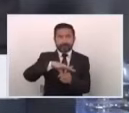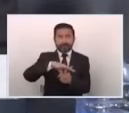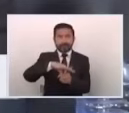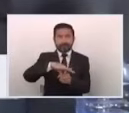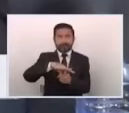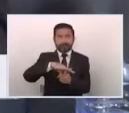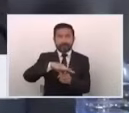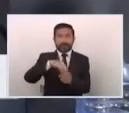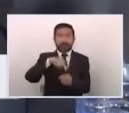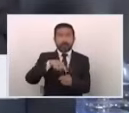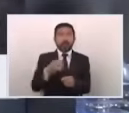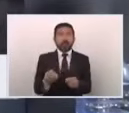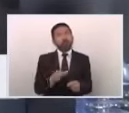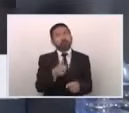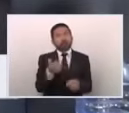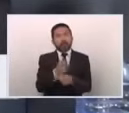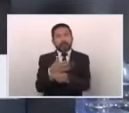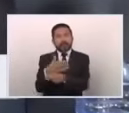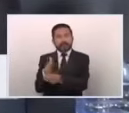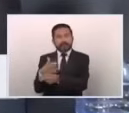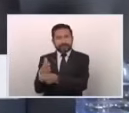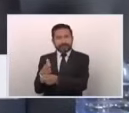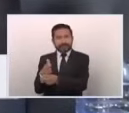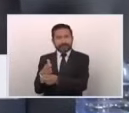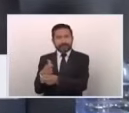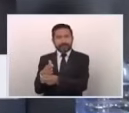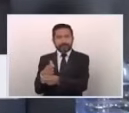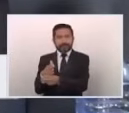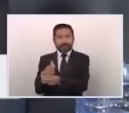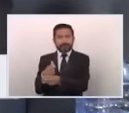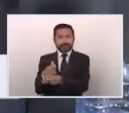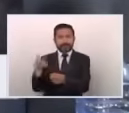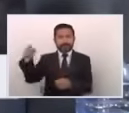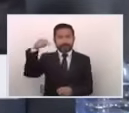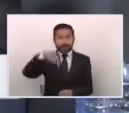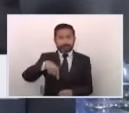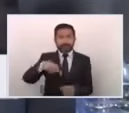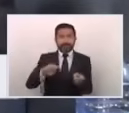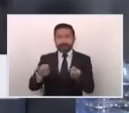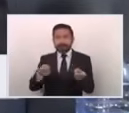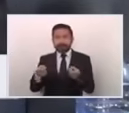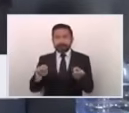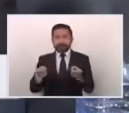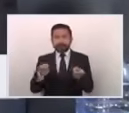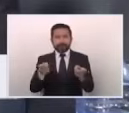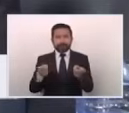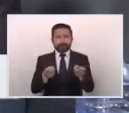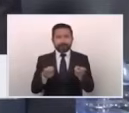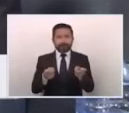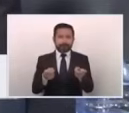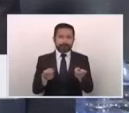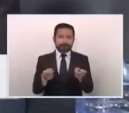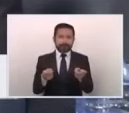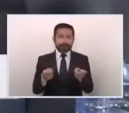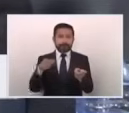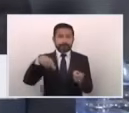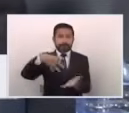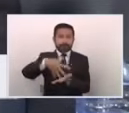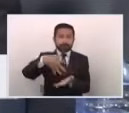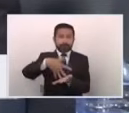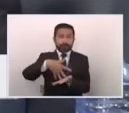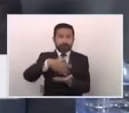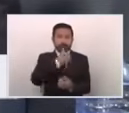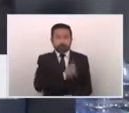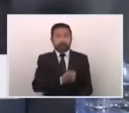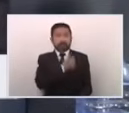en una alternativa para venir a administrar este pueblo que tanto